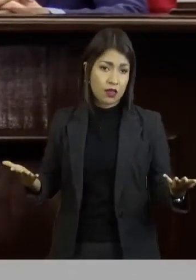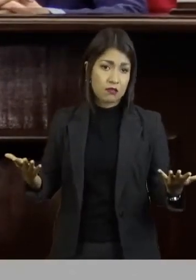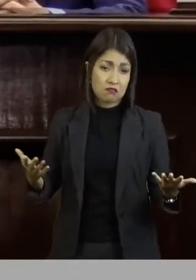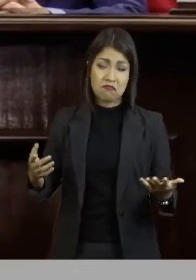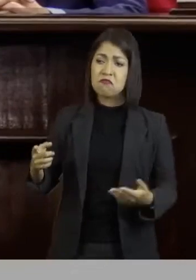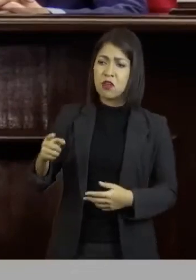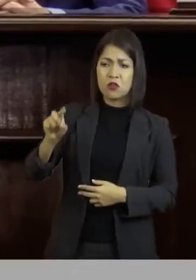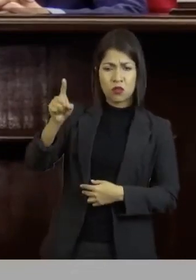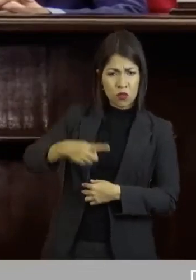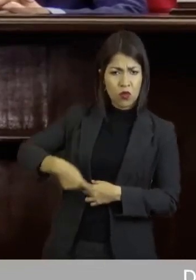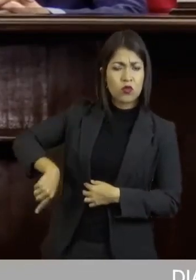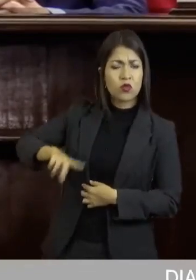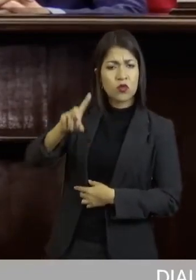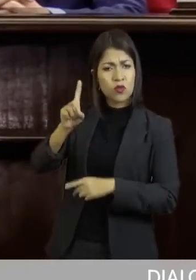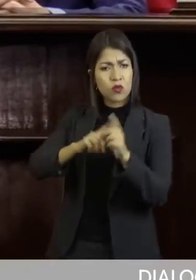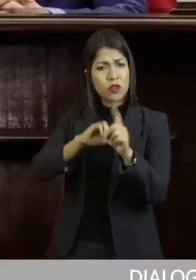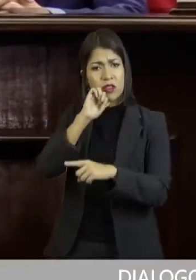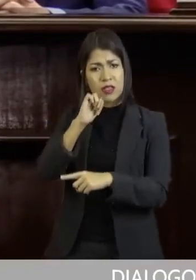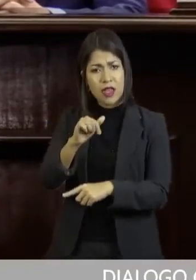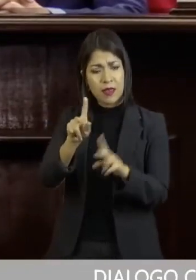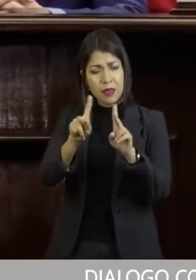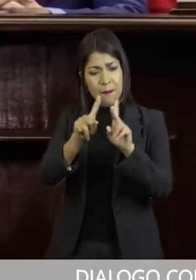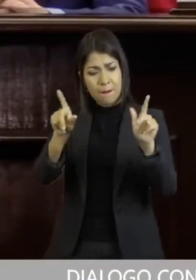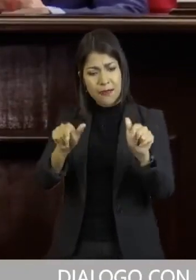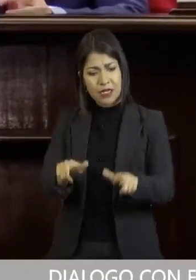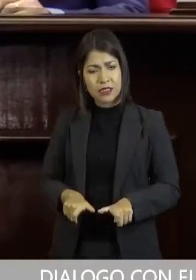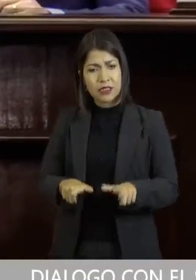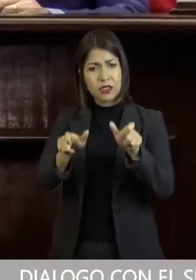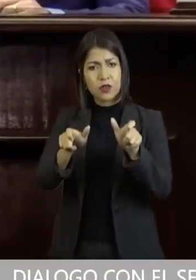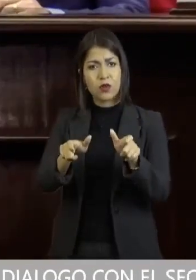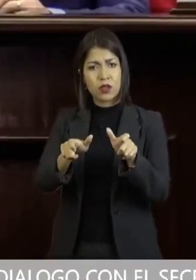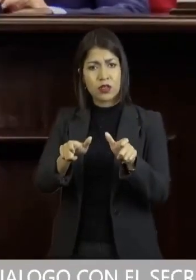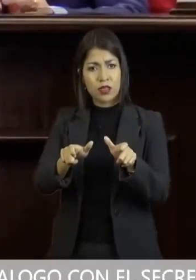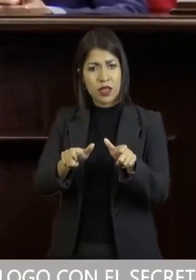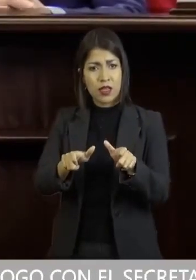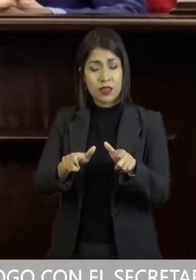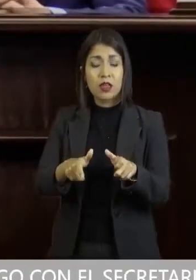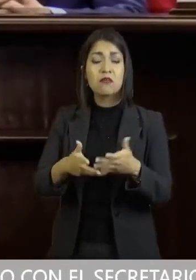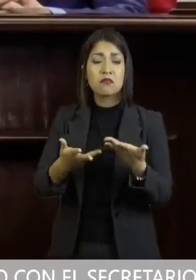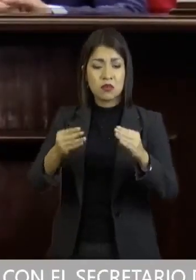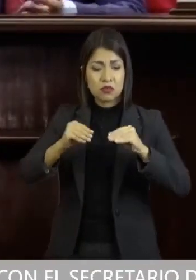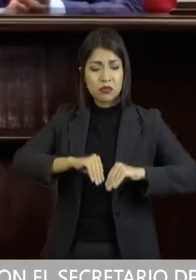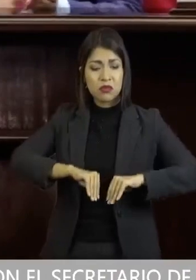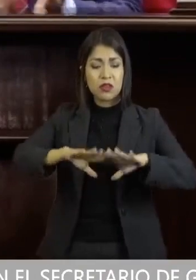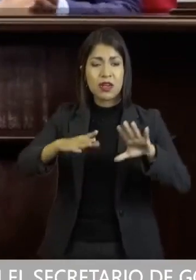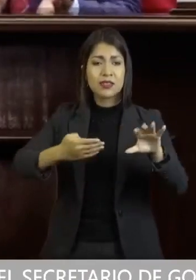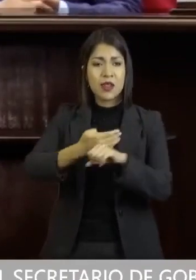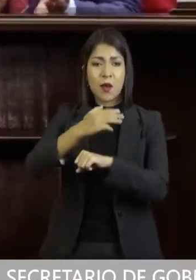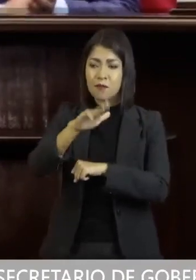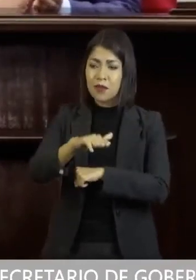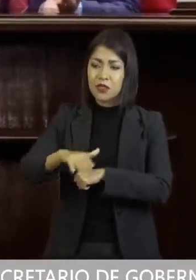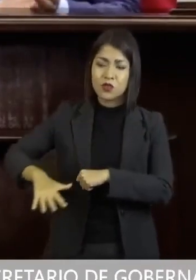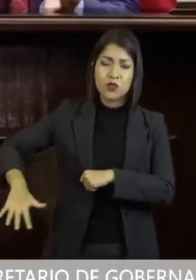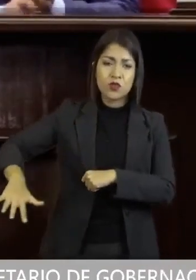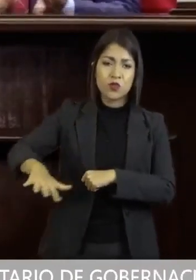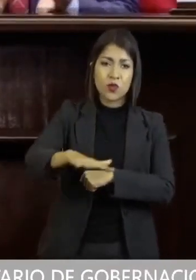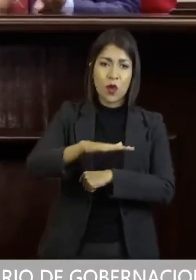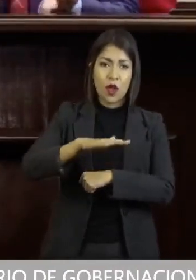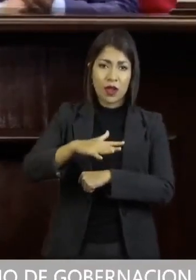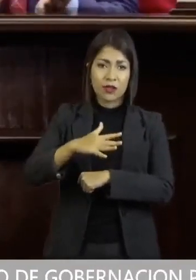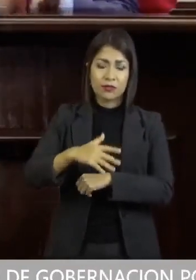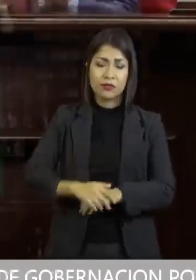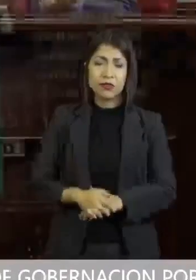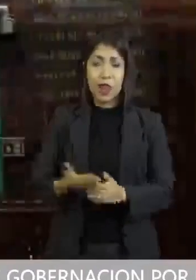duda que la paz, la seguridad van a llegar a todos los rincones de Michoacán. Hace algunos meses,